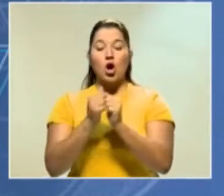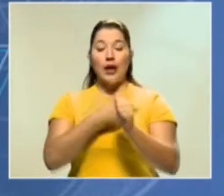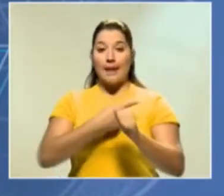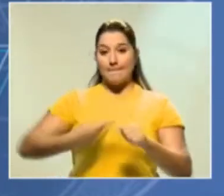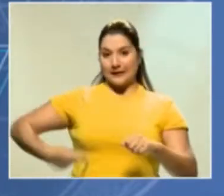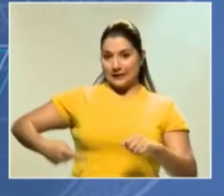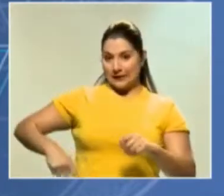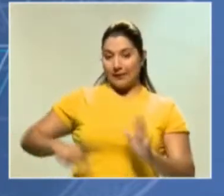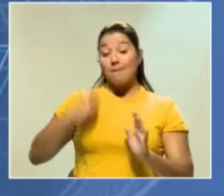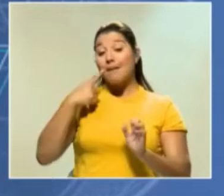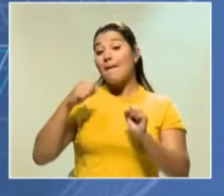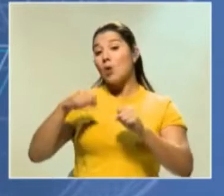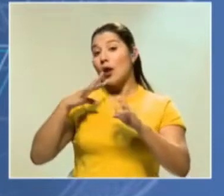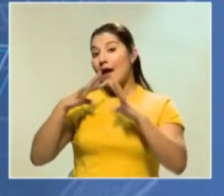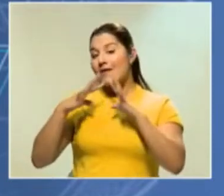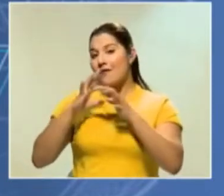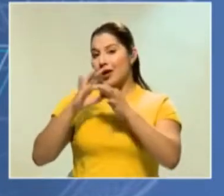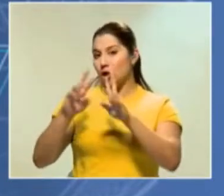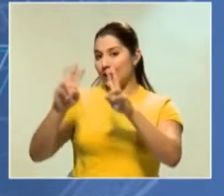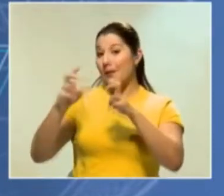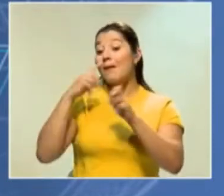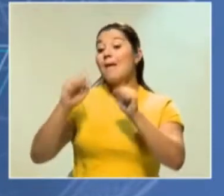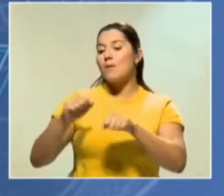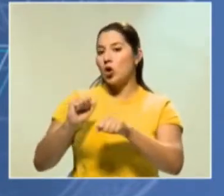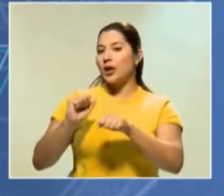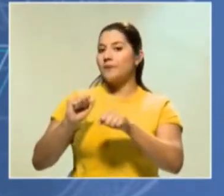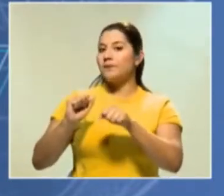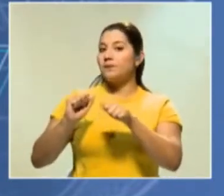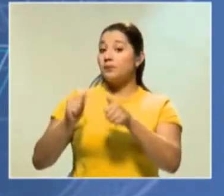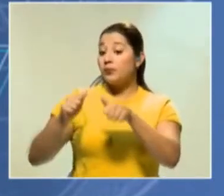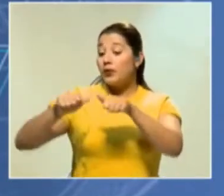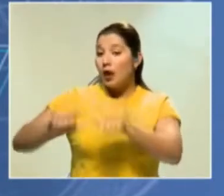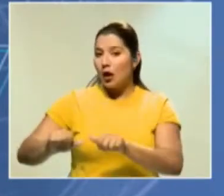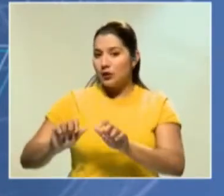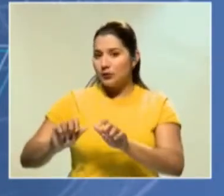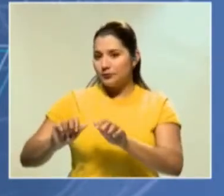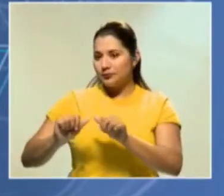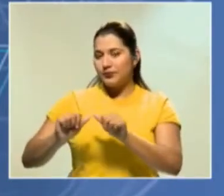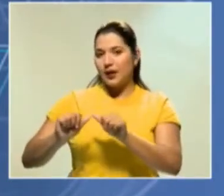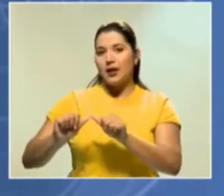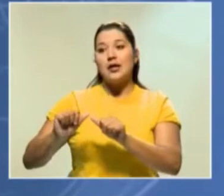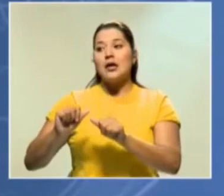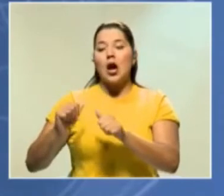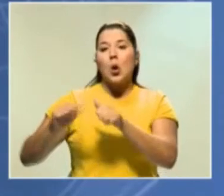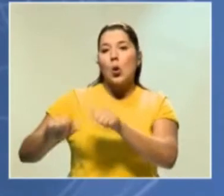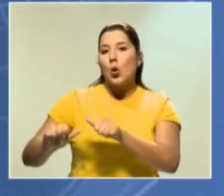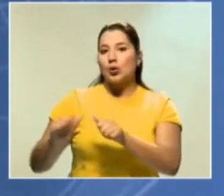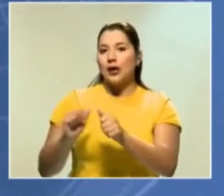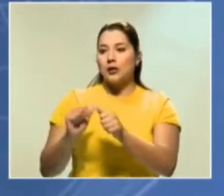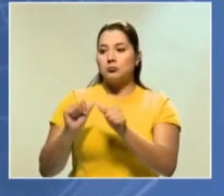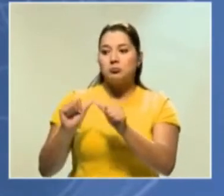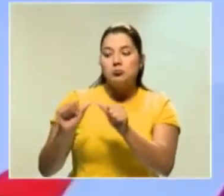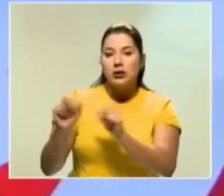príncipe heredero para conversar el tema, para reiterar nuestra amistad y el trabajo conjunto para los proyectos que